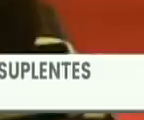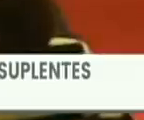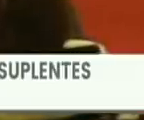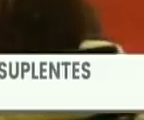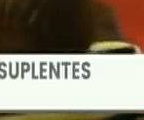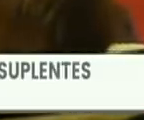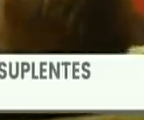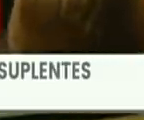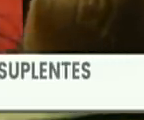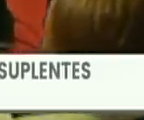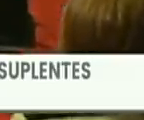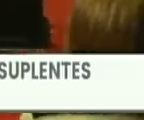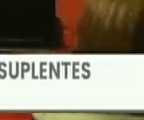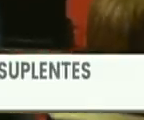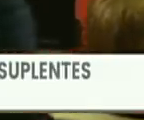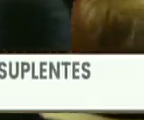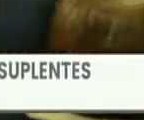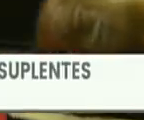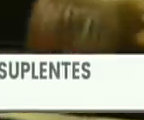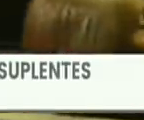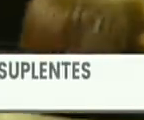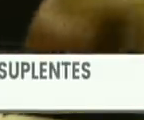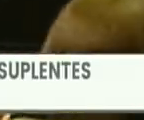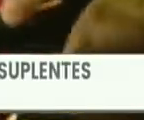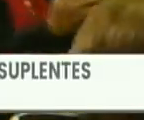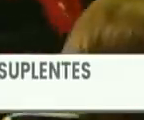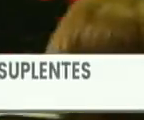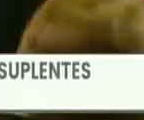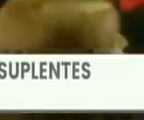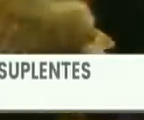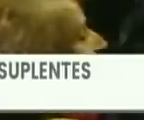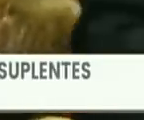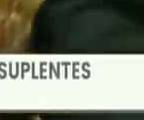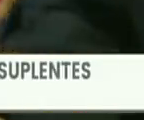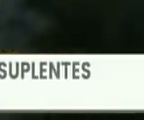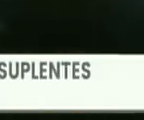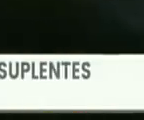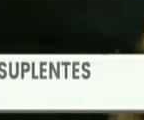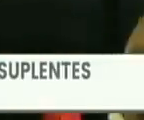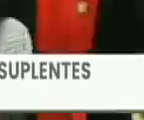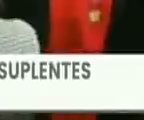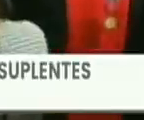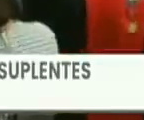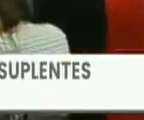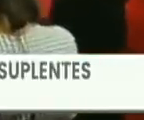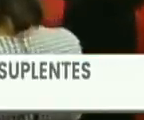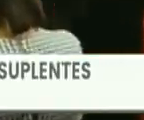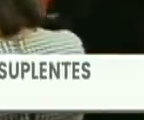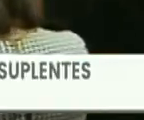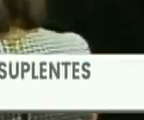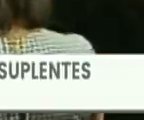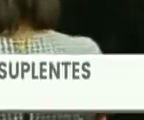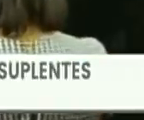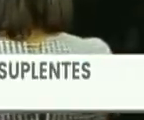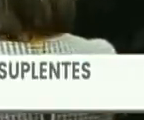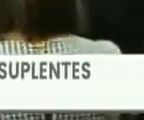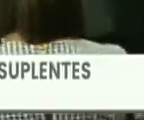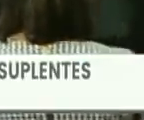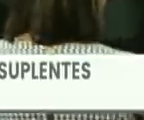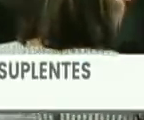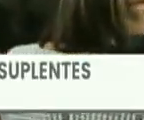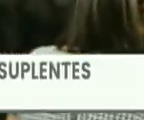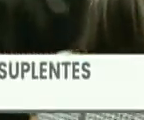de Justicia y también de su página en Facebook. Ha sido publicada esta nota sobre la designación de las nuevas autoridades.